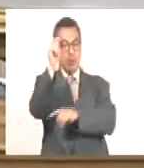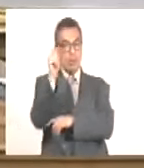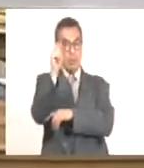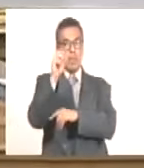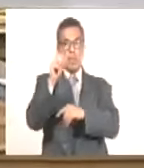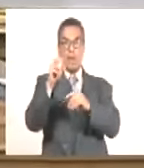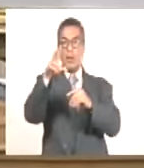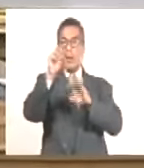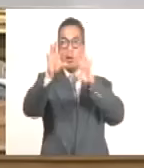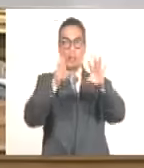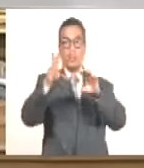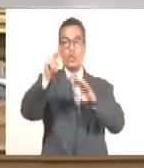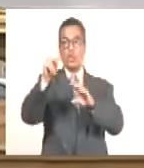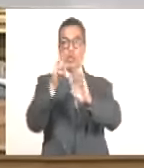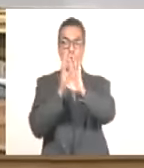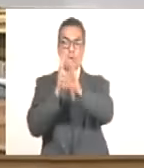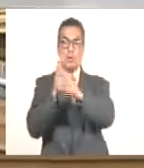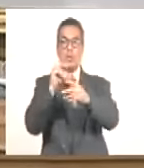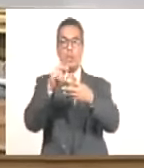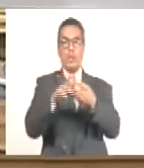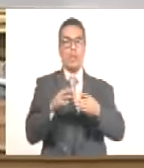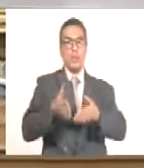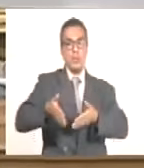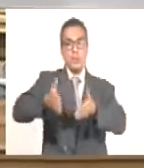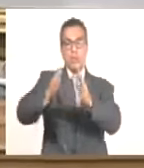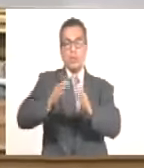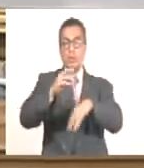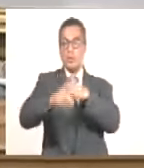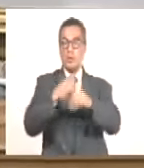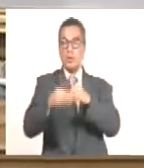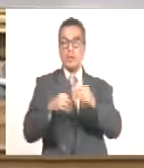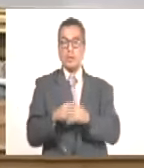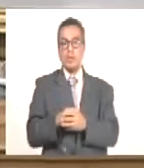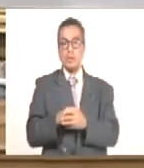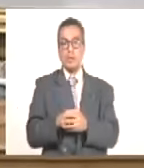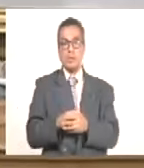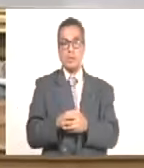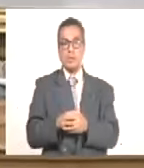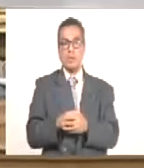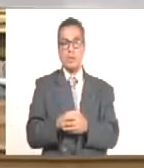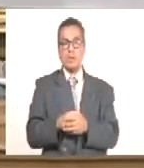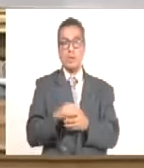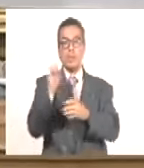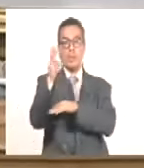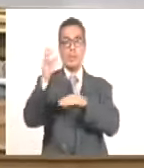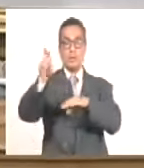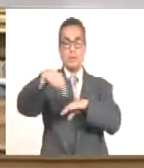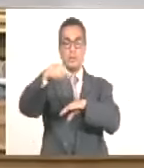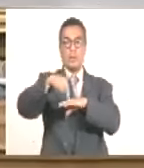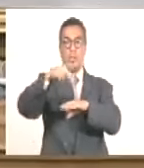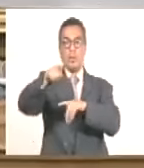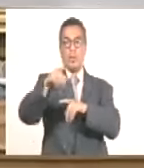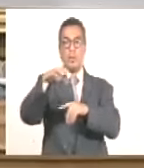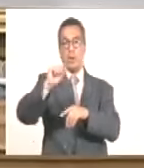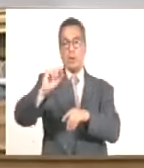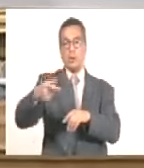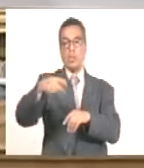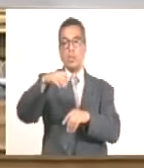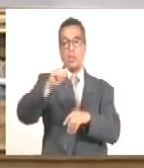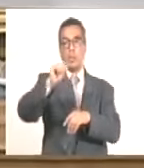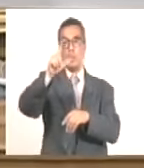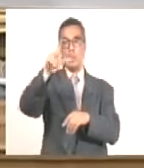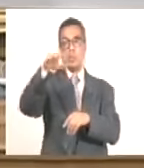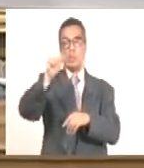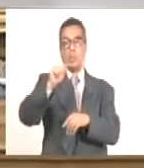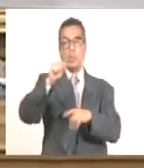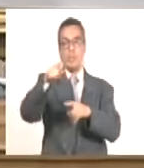Movimientos de Países No Alineados y el acto paralelo que se realizará en la Asamblea Nacional de Angola, sírvanse